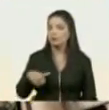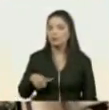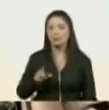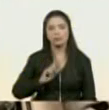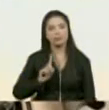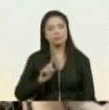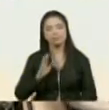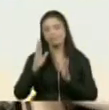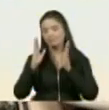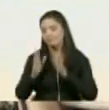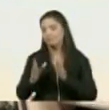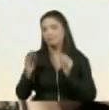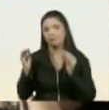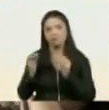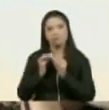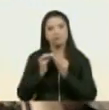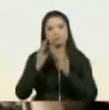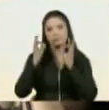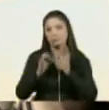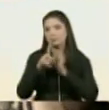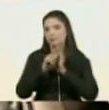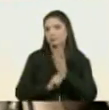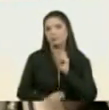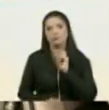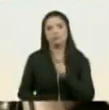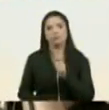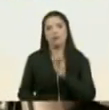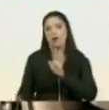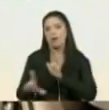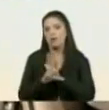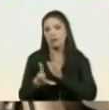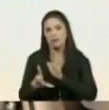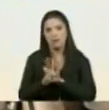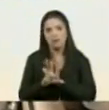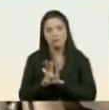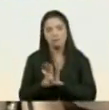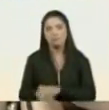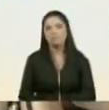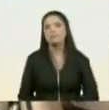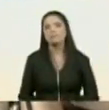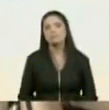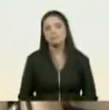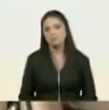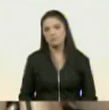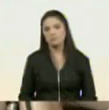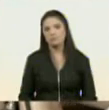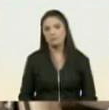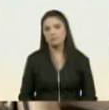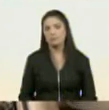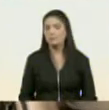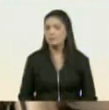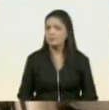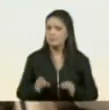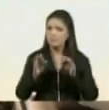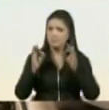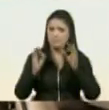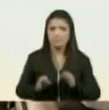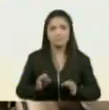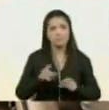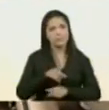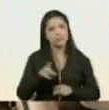apegamos de manera estricta y profunda a la legalidad, a la Constitución, y no tengan absolutamente ninguna